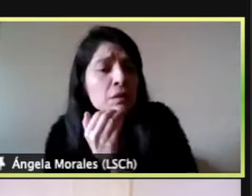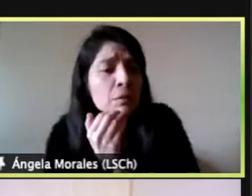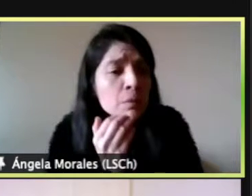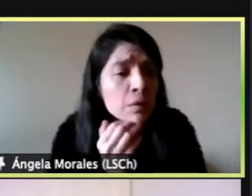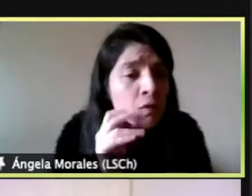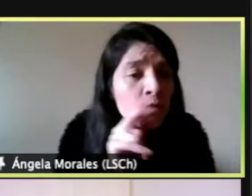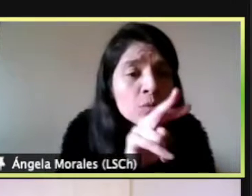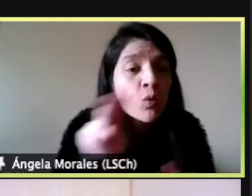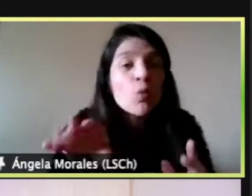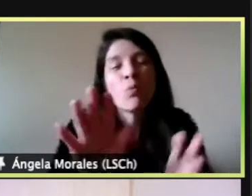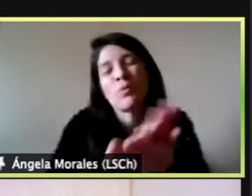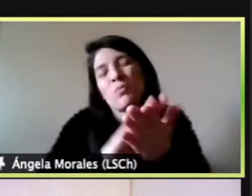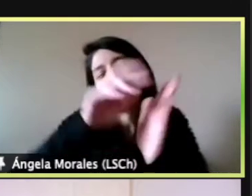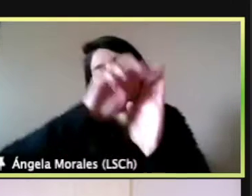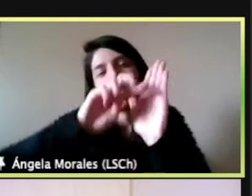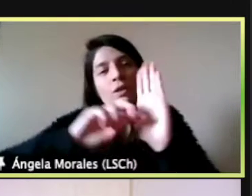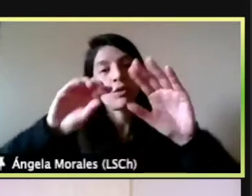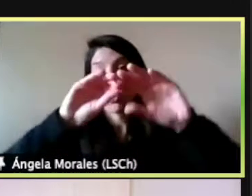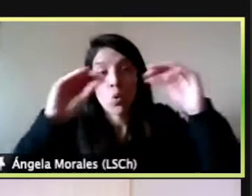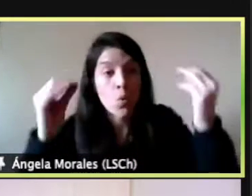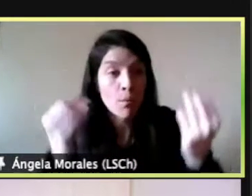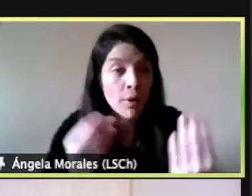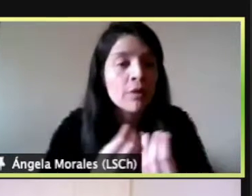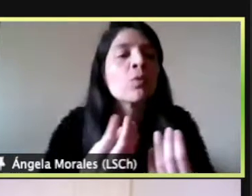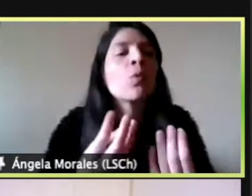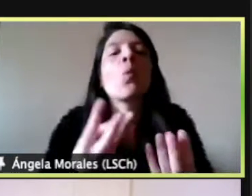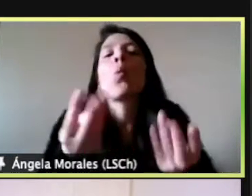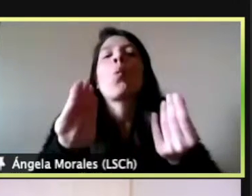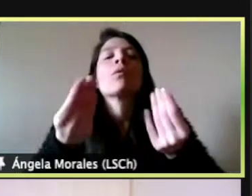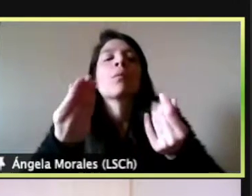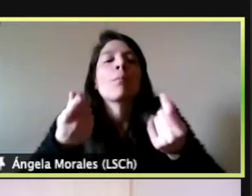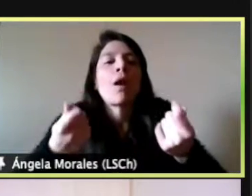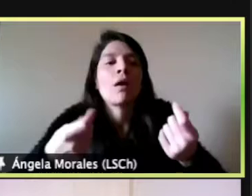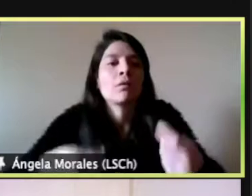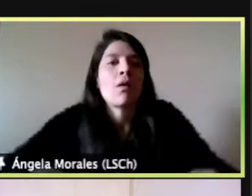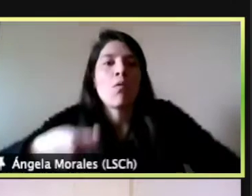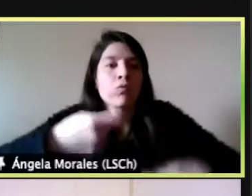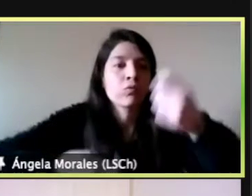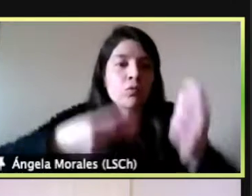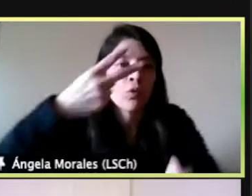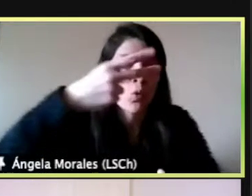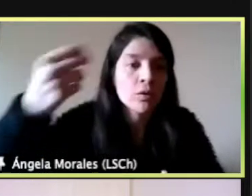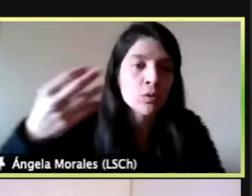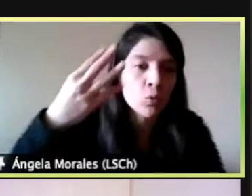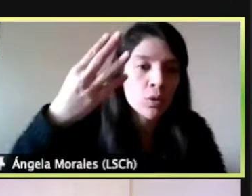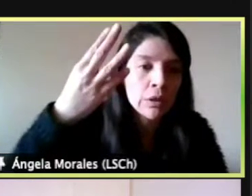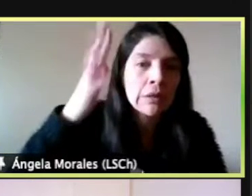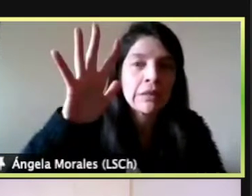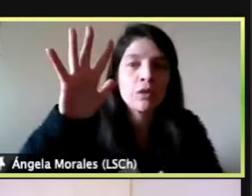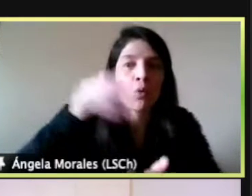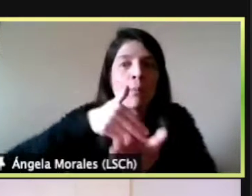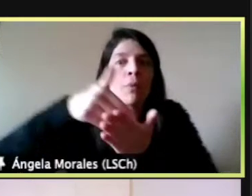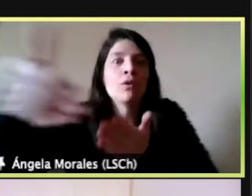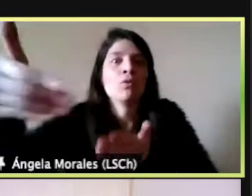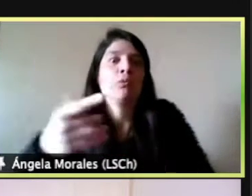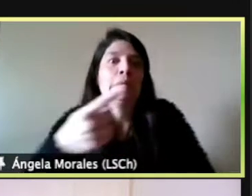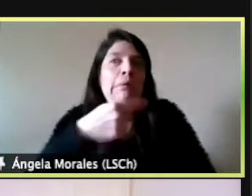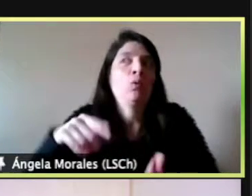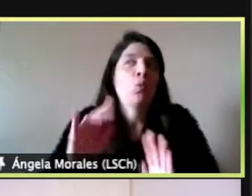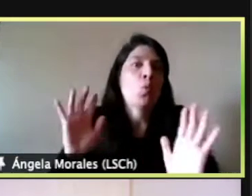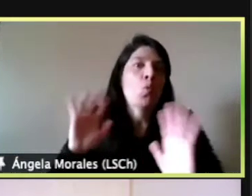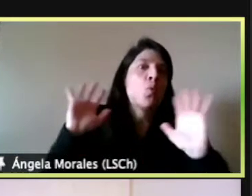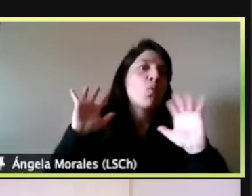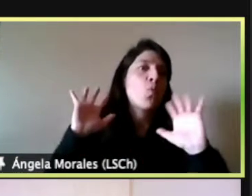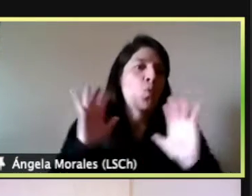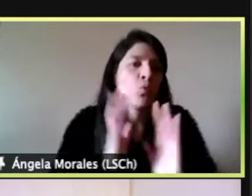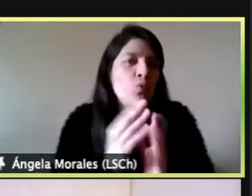cantidad de dinero, que es un dineral, pues, 245 millones para nosotros es estratosférico. Esto se repite con cada uno